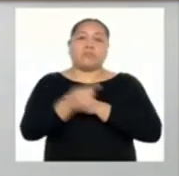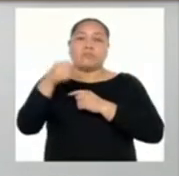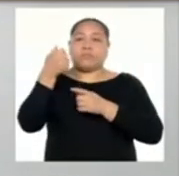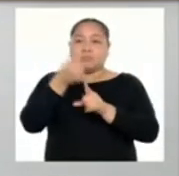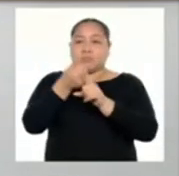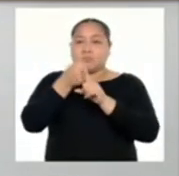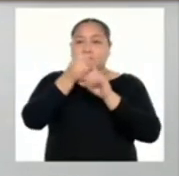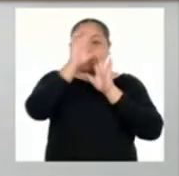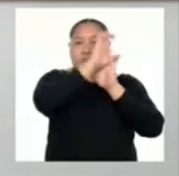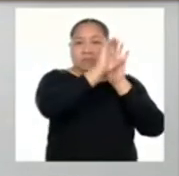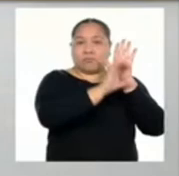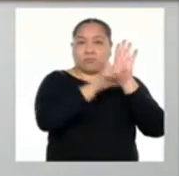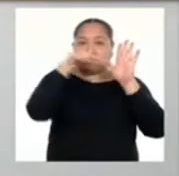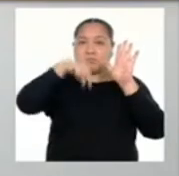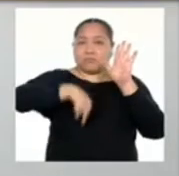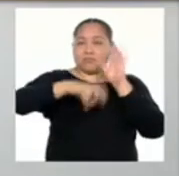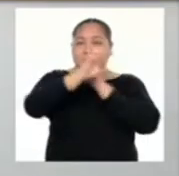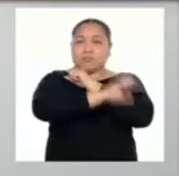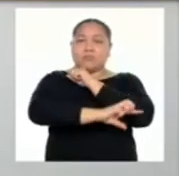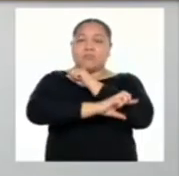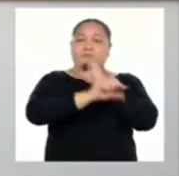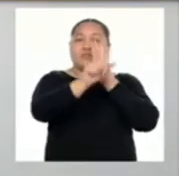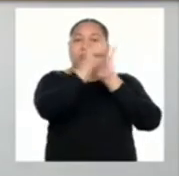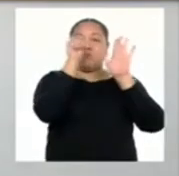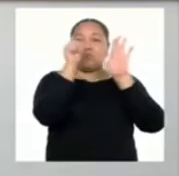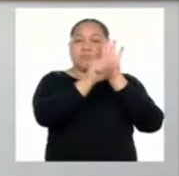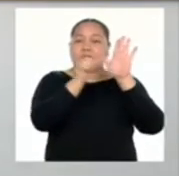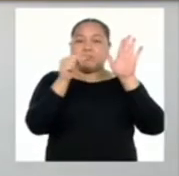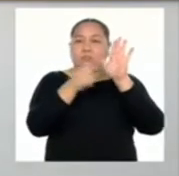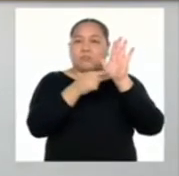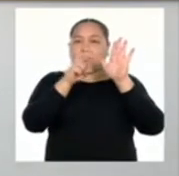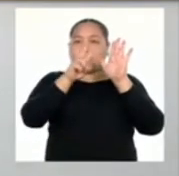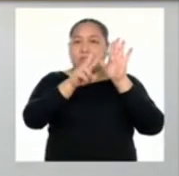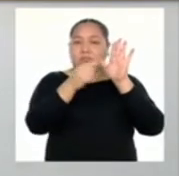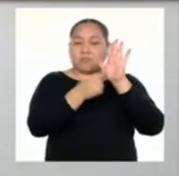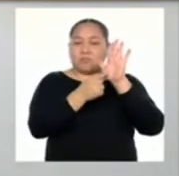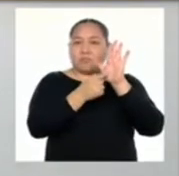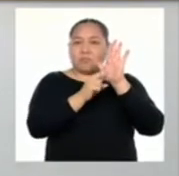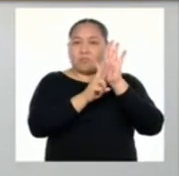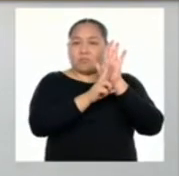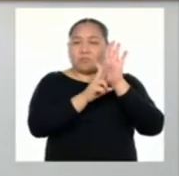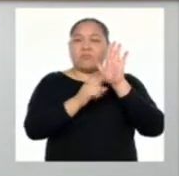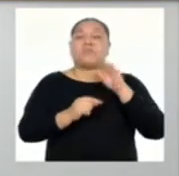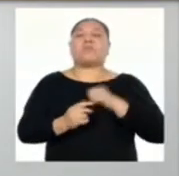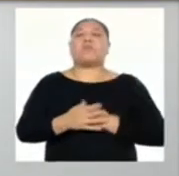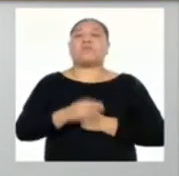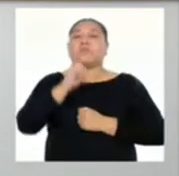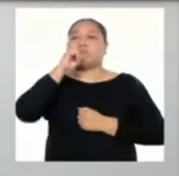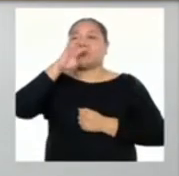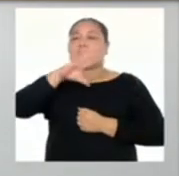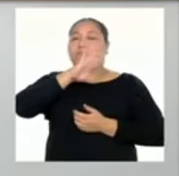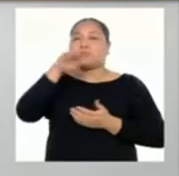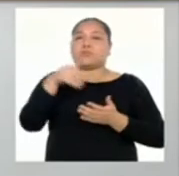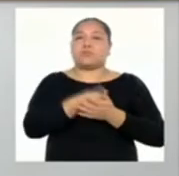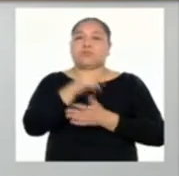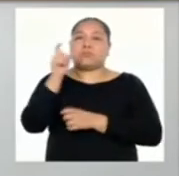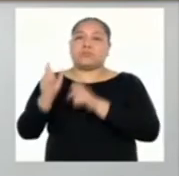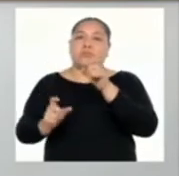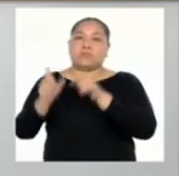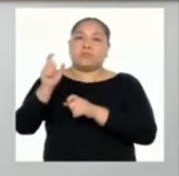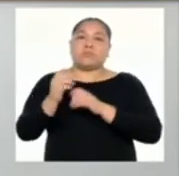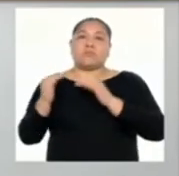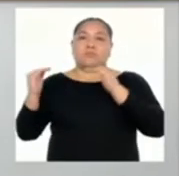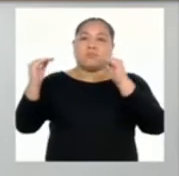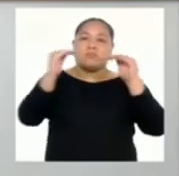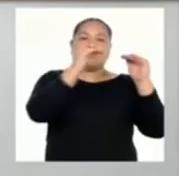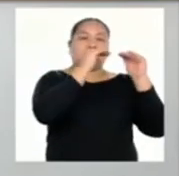Constitución de nuestro país, en el artículo 2, inciso 2, menciona que todas las personas